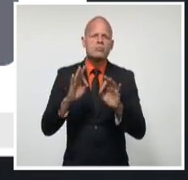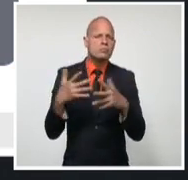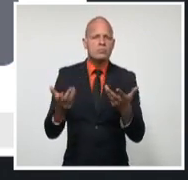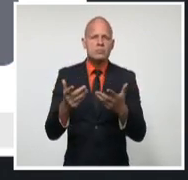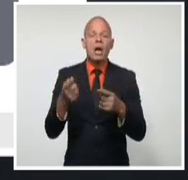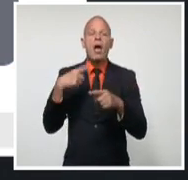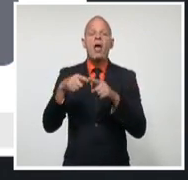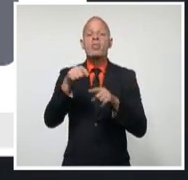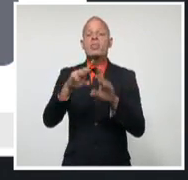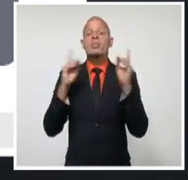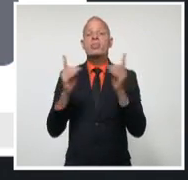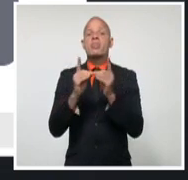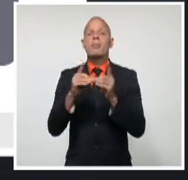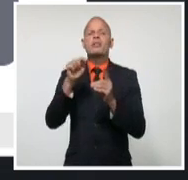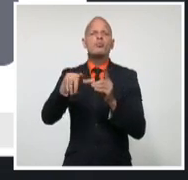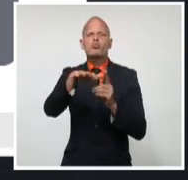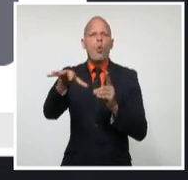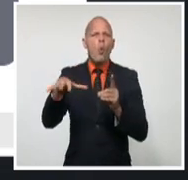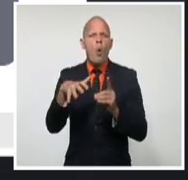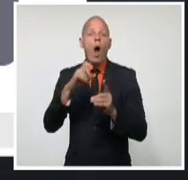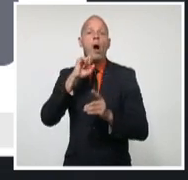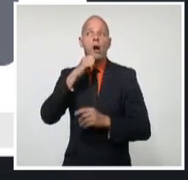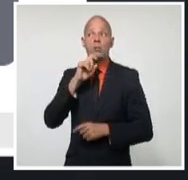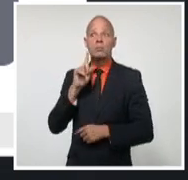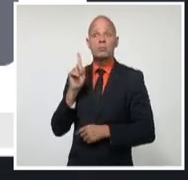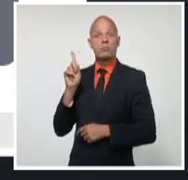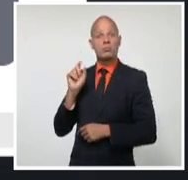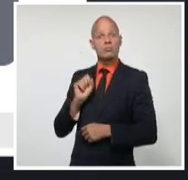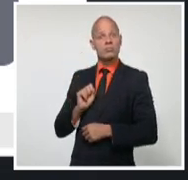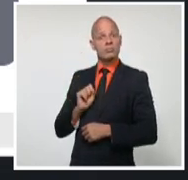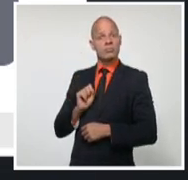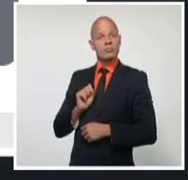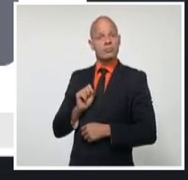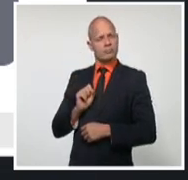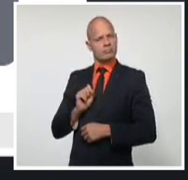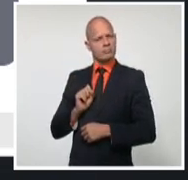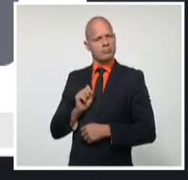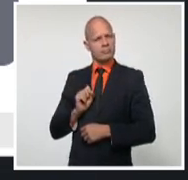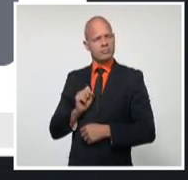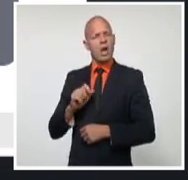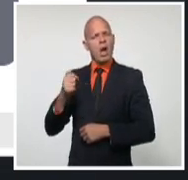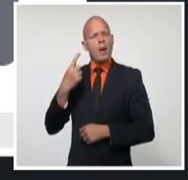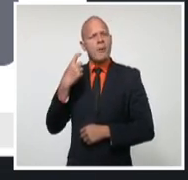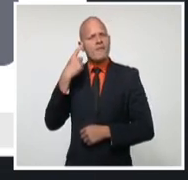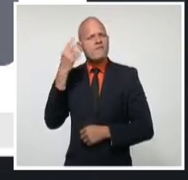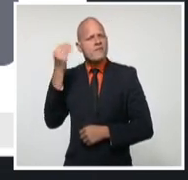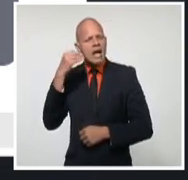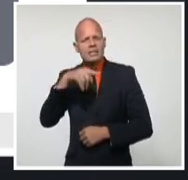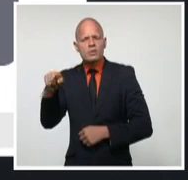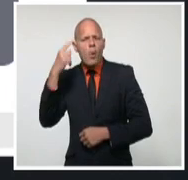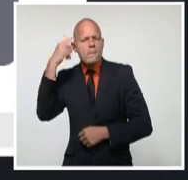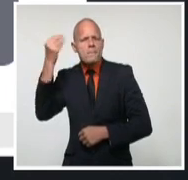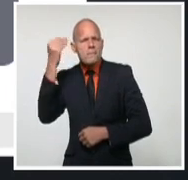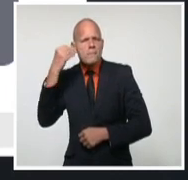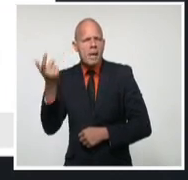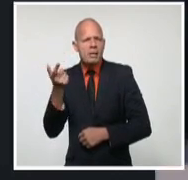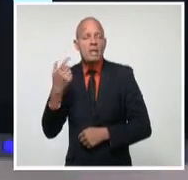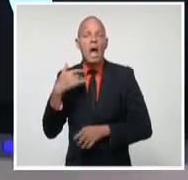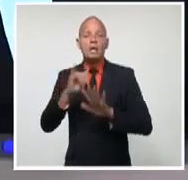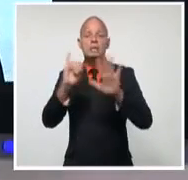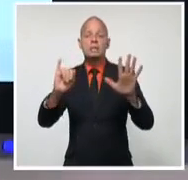del Estado en Washington. Quisieran escuchar la opinión de ustedes y su organización sobre las siguientes preguntas. Aquí seis